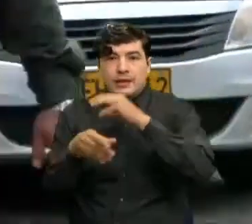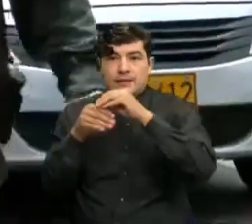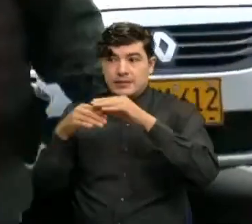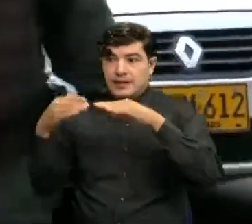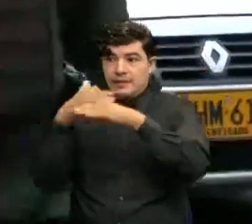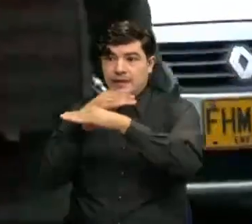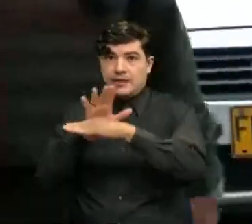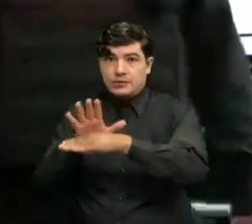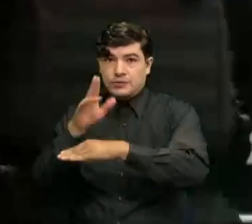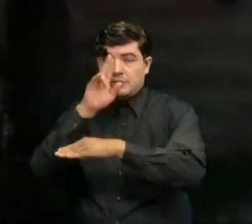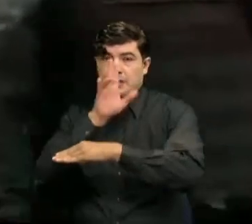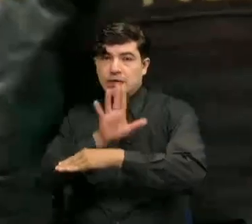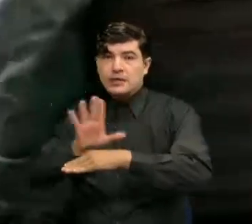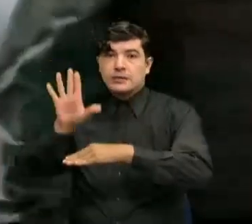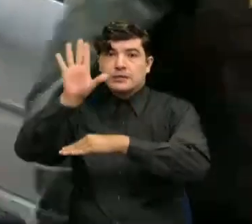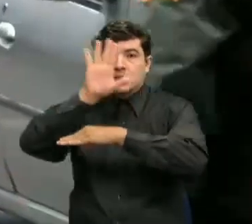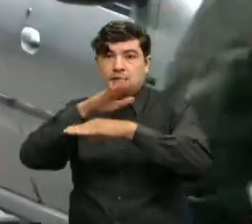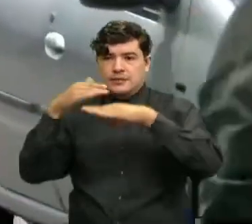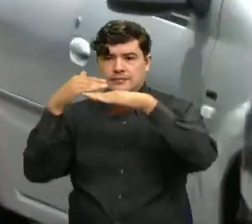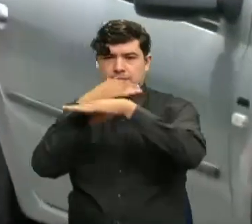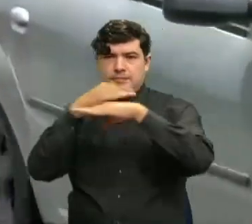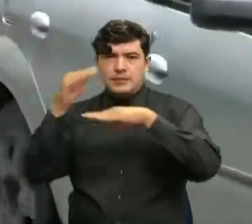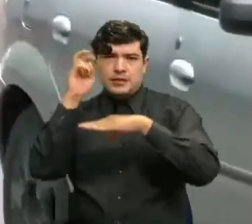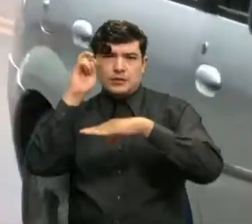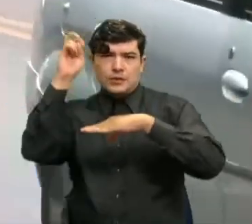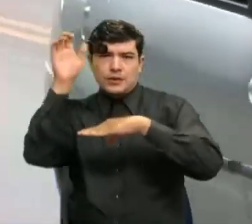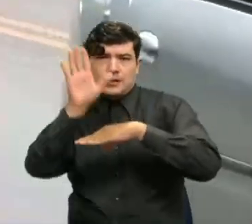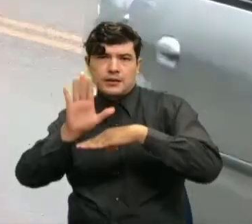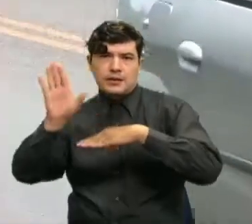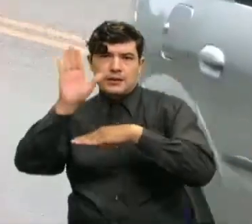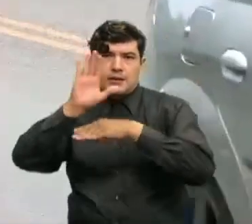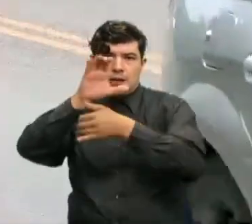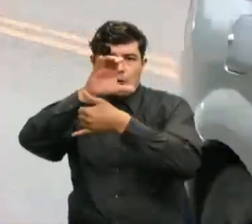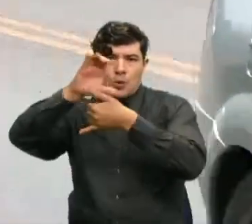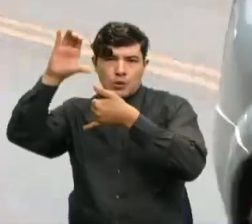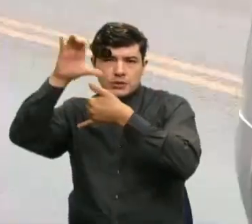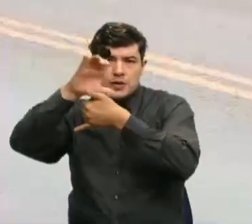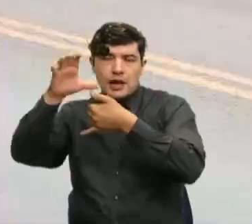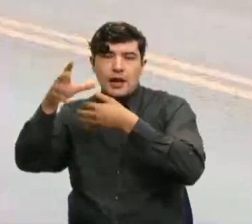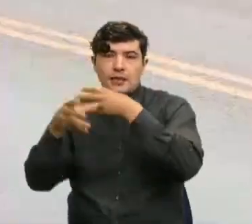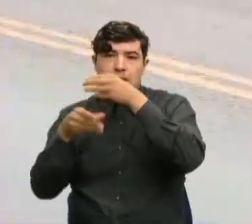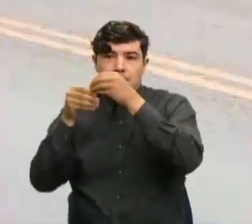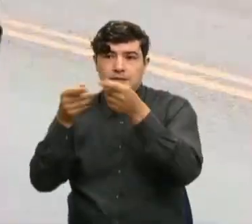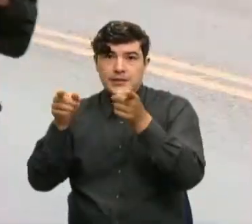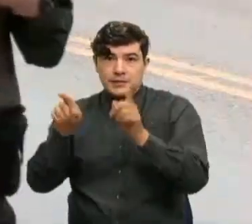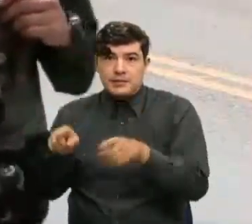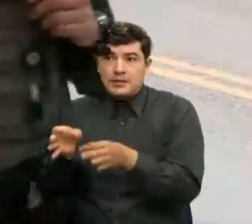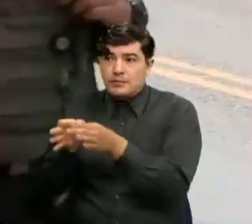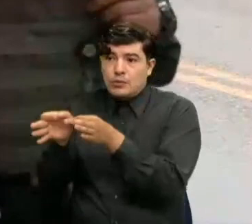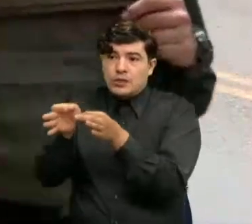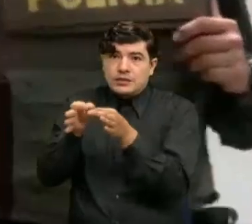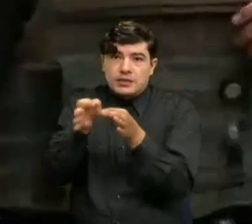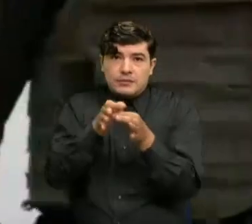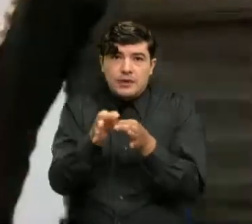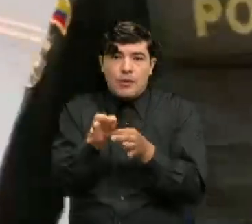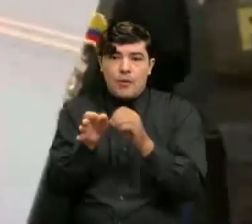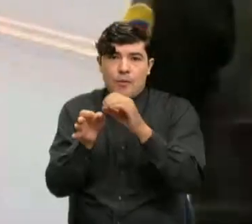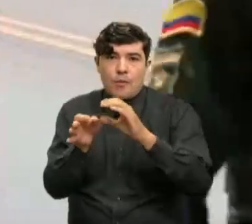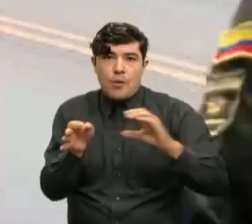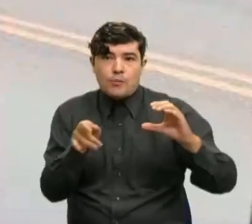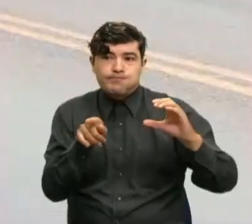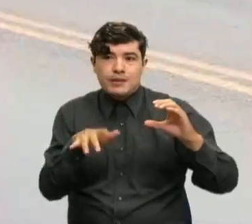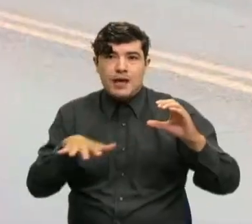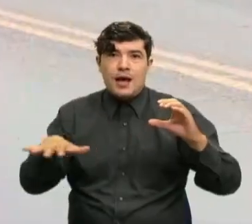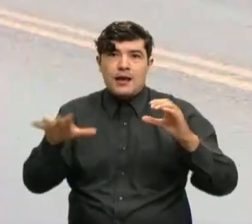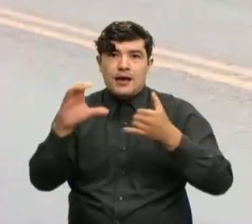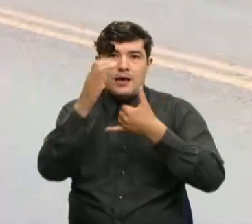nacional y conecta a toda la zona norte del departamento, la costa atlántica y también los pueblos de Occidente. Los afectados